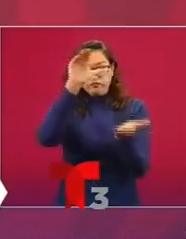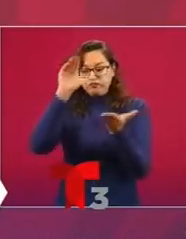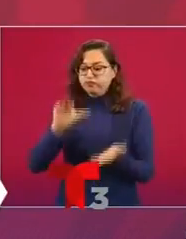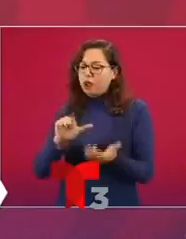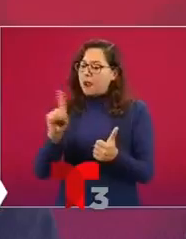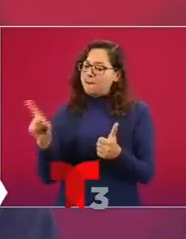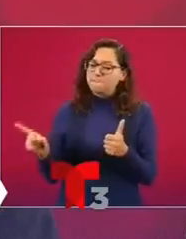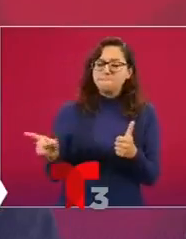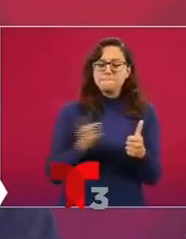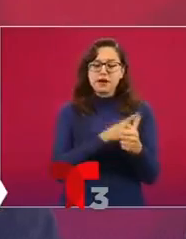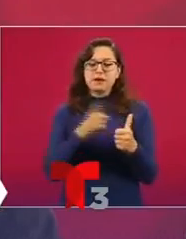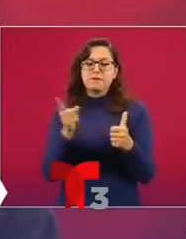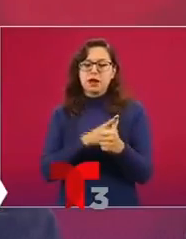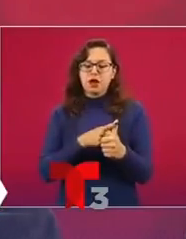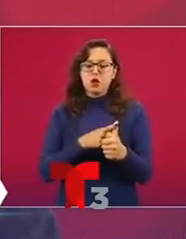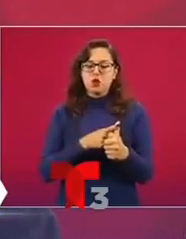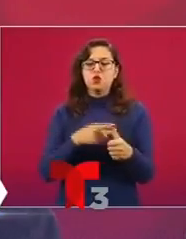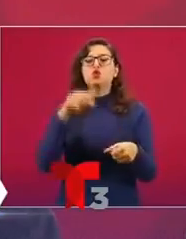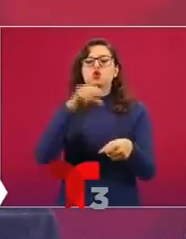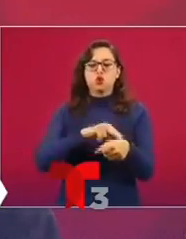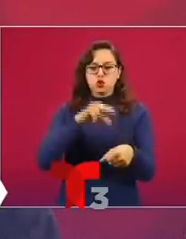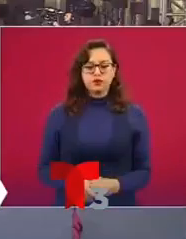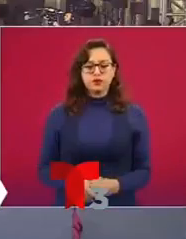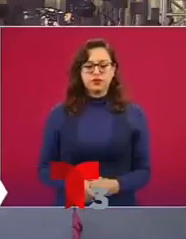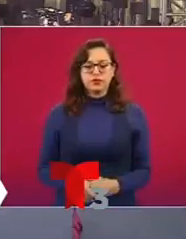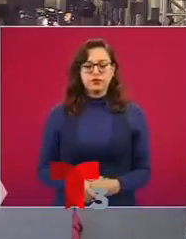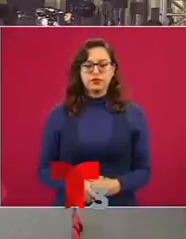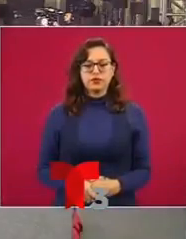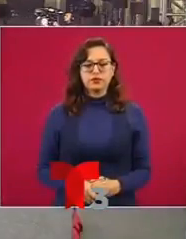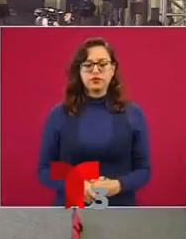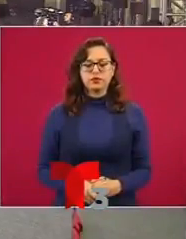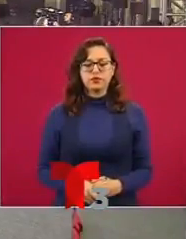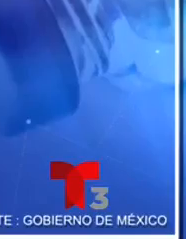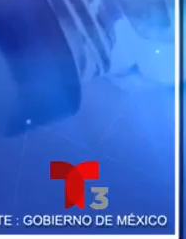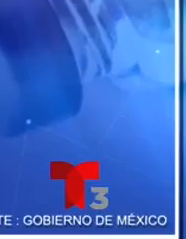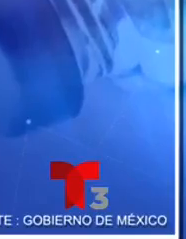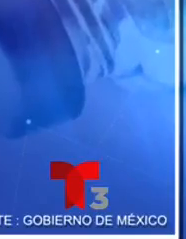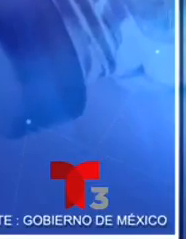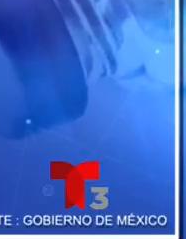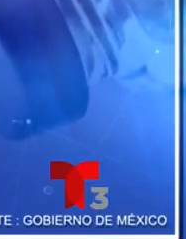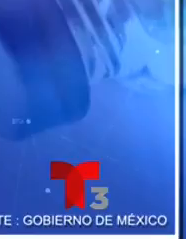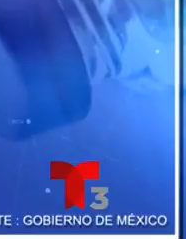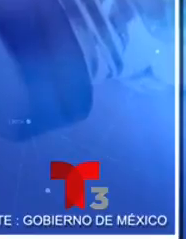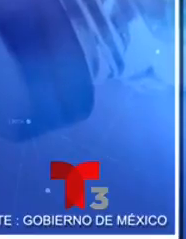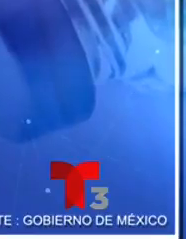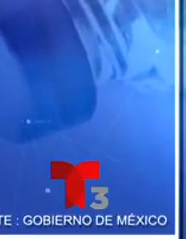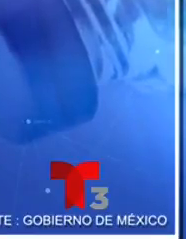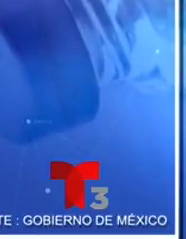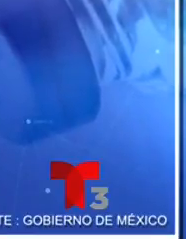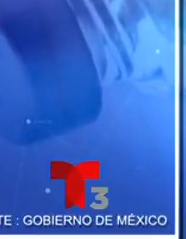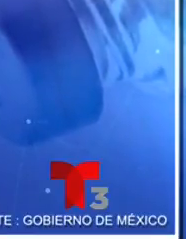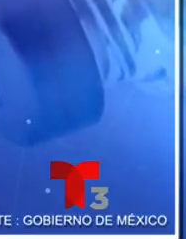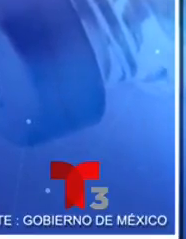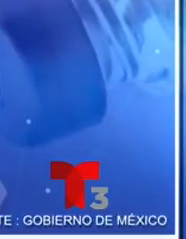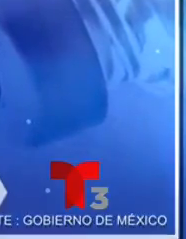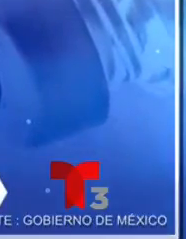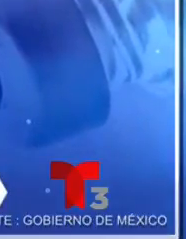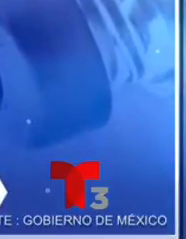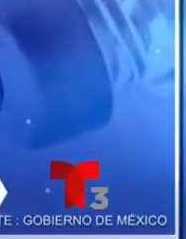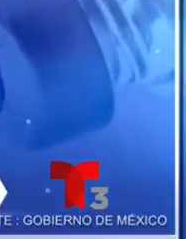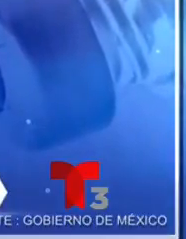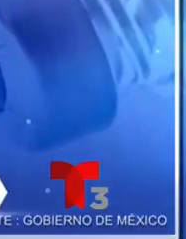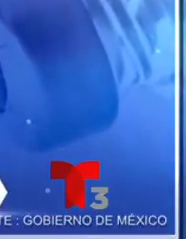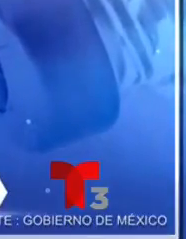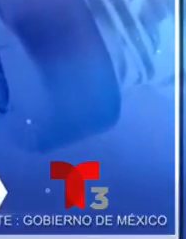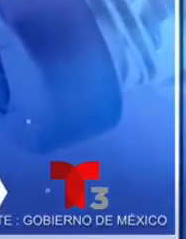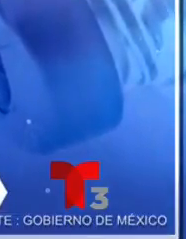salud junto con los grupos vulnerables. El plan calcula que en diciembre se protegerá a 2.6 millones de personas,